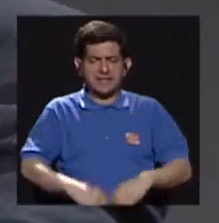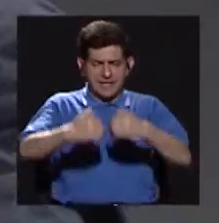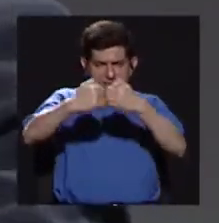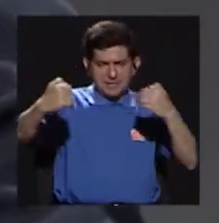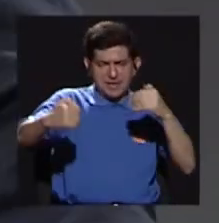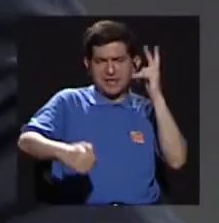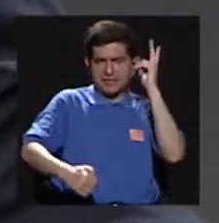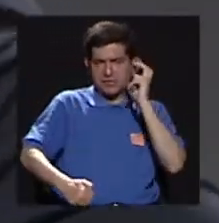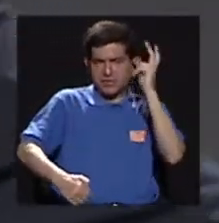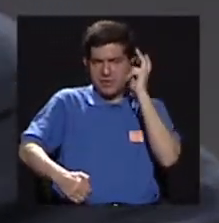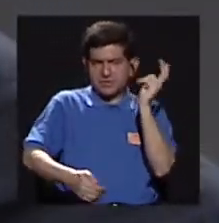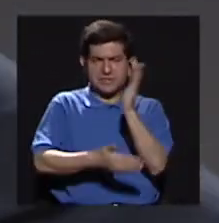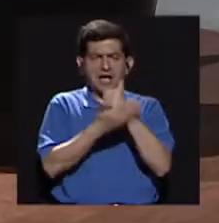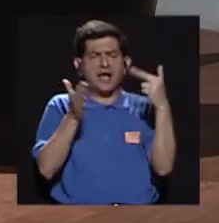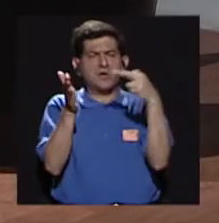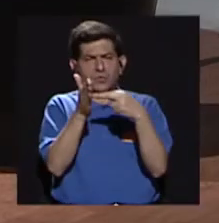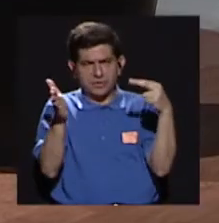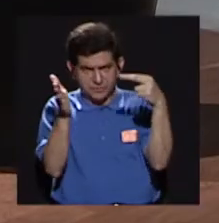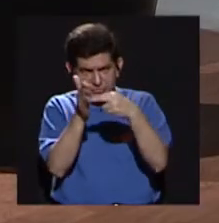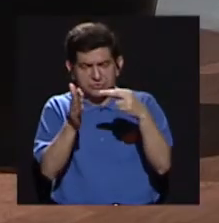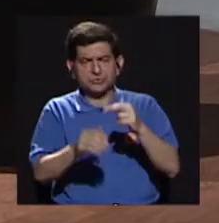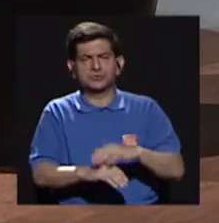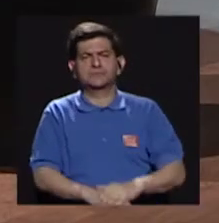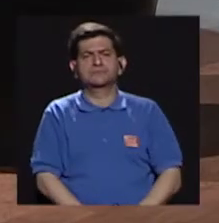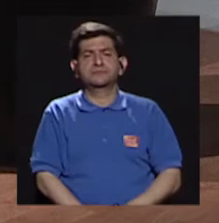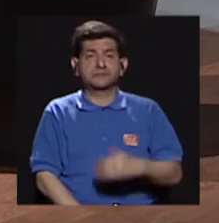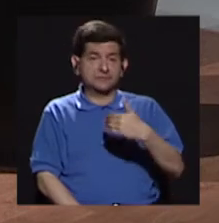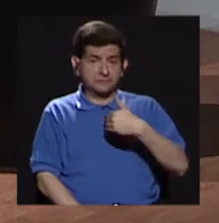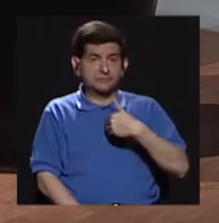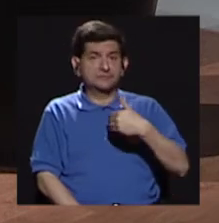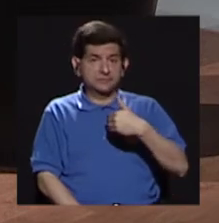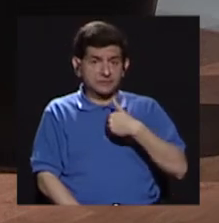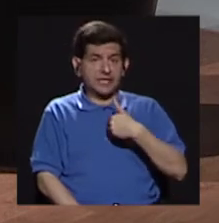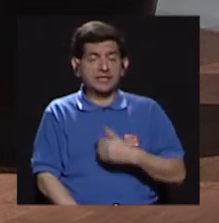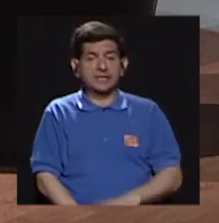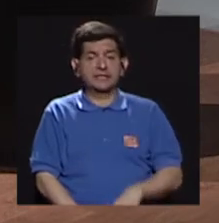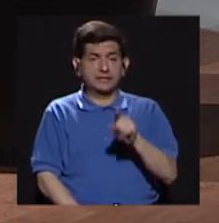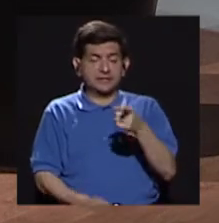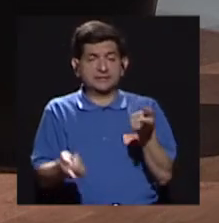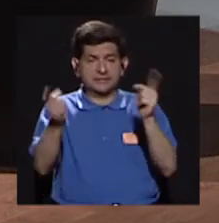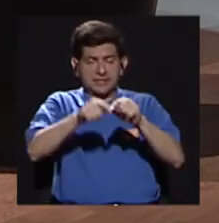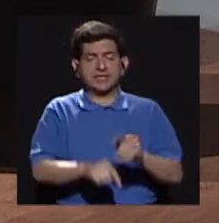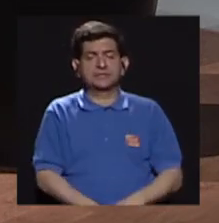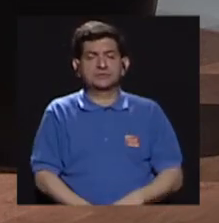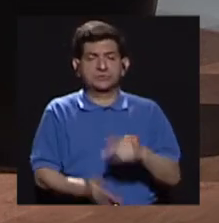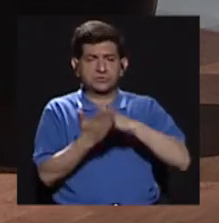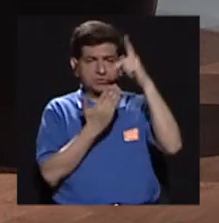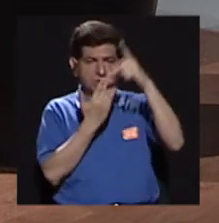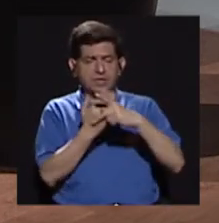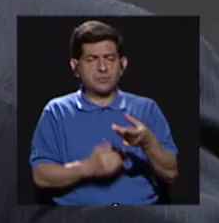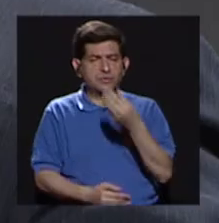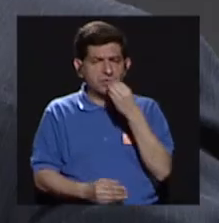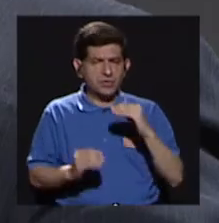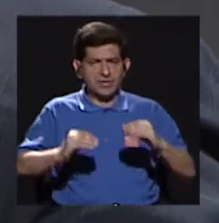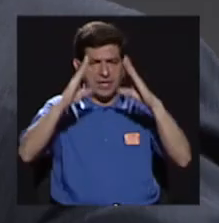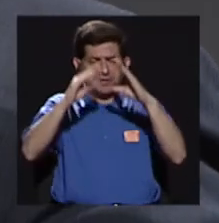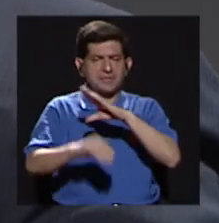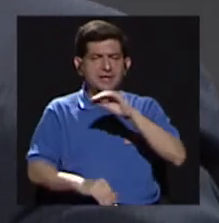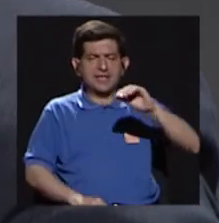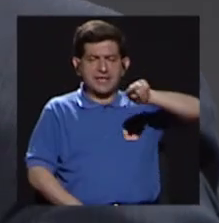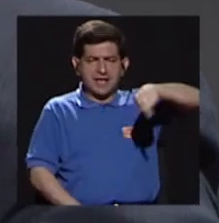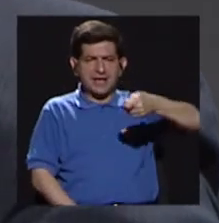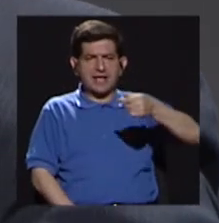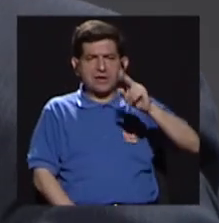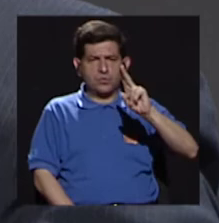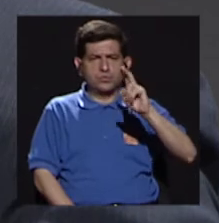oír algunas de las repeticiones que tiene desayuno si el canal usa r